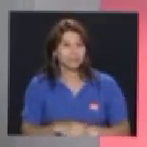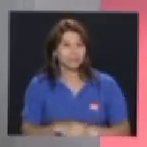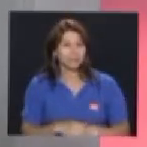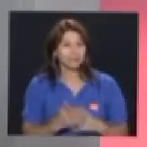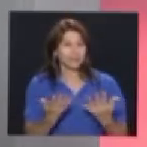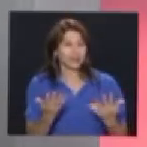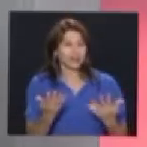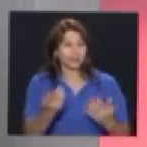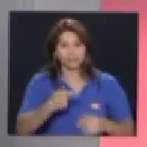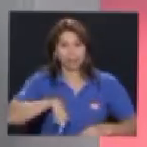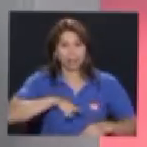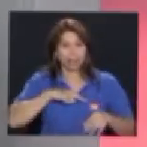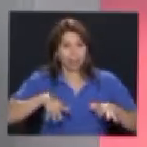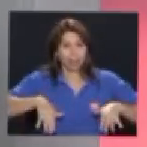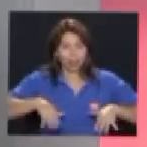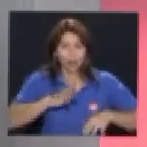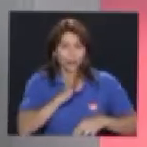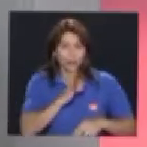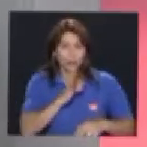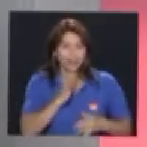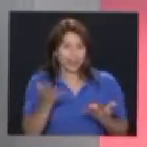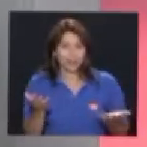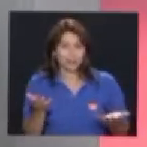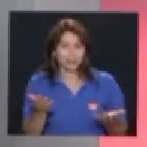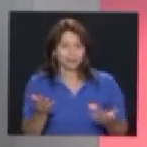no lo hemos conversado, de manera que aquí estoy.